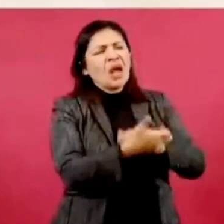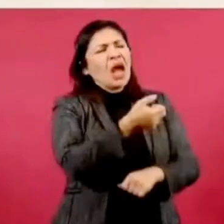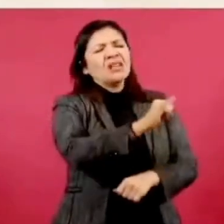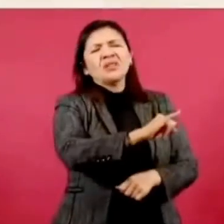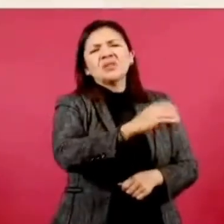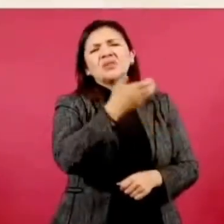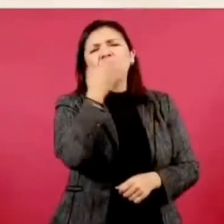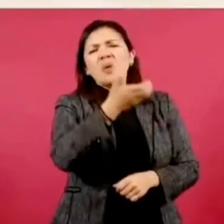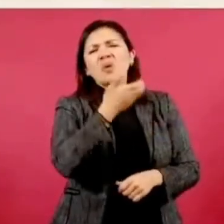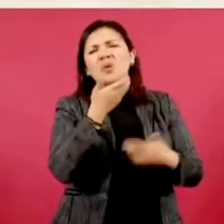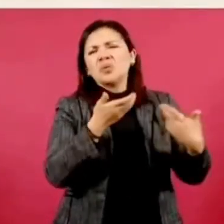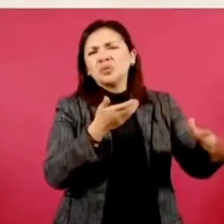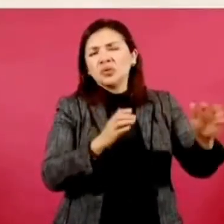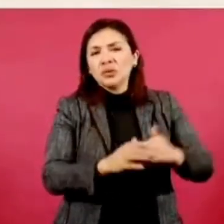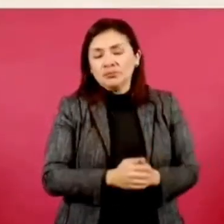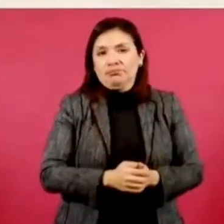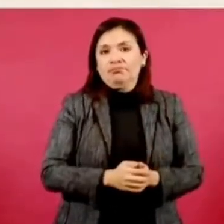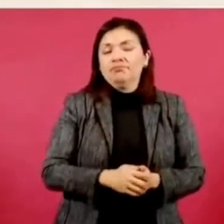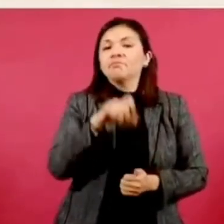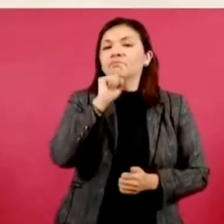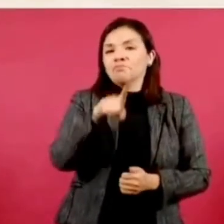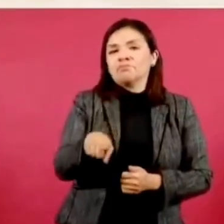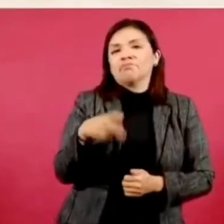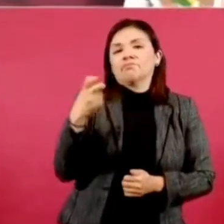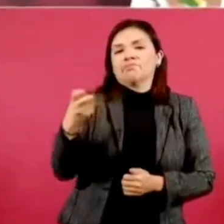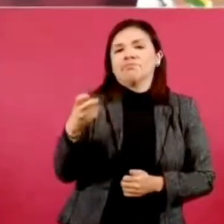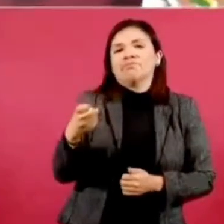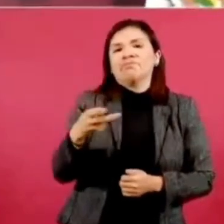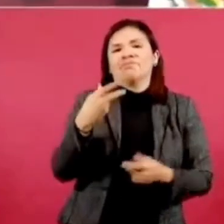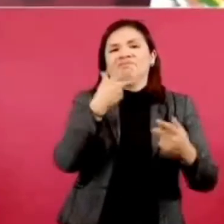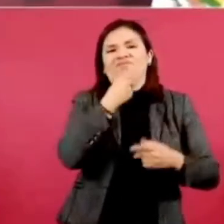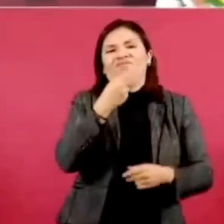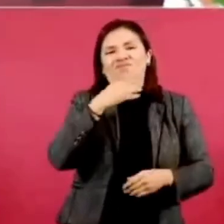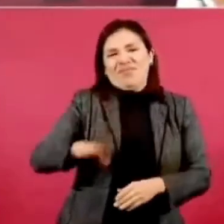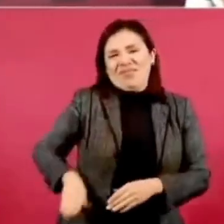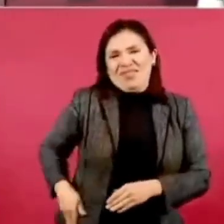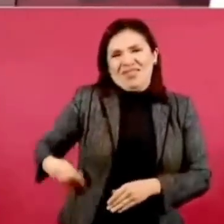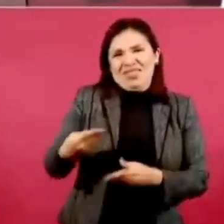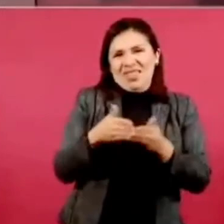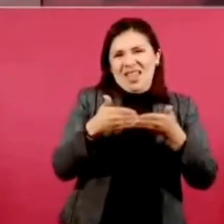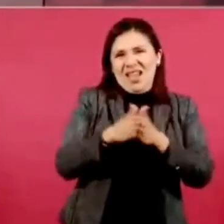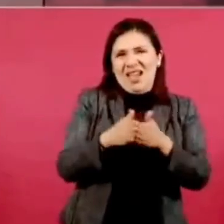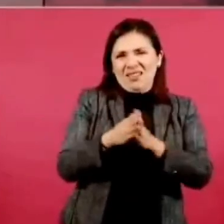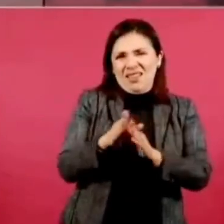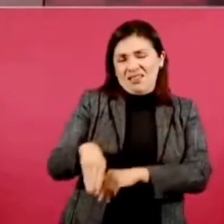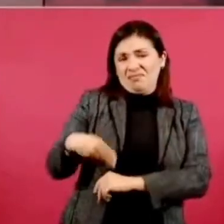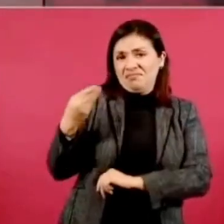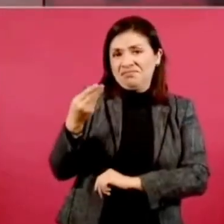¿Cómo no va a haber este señor que saca la cartera, ¿no?